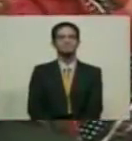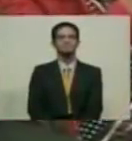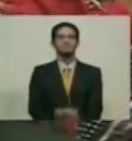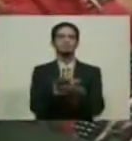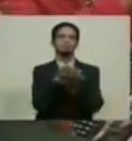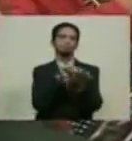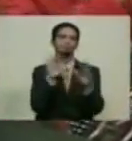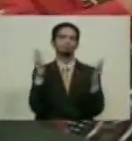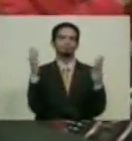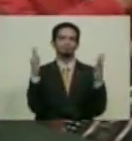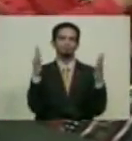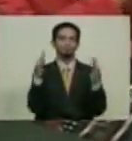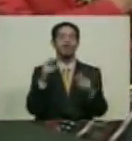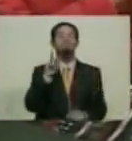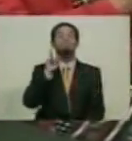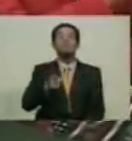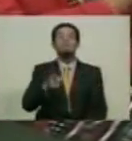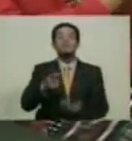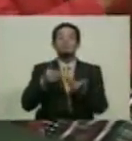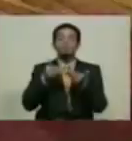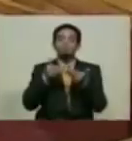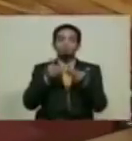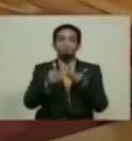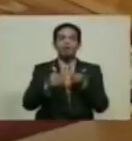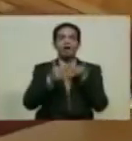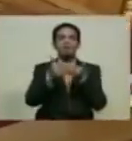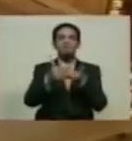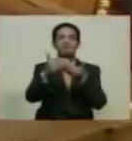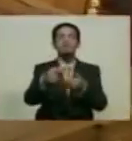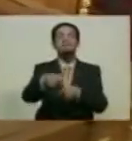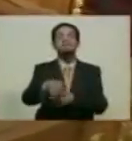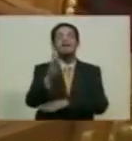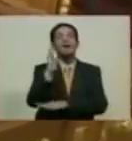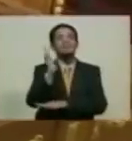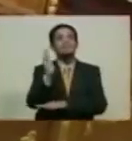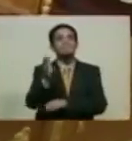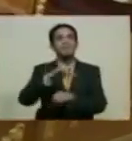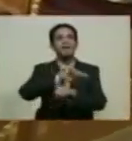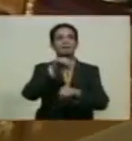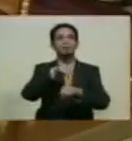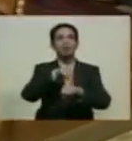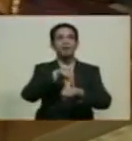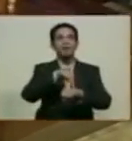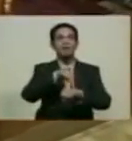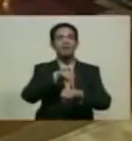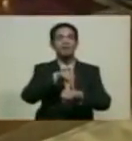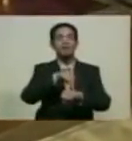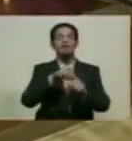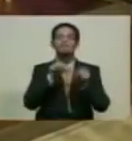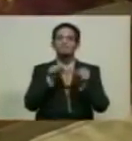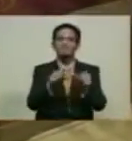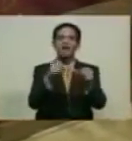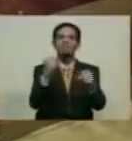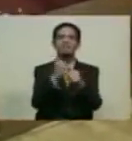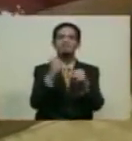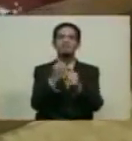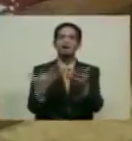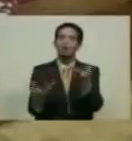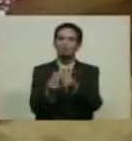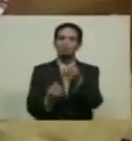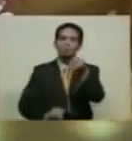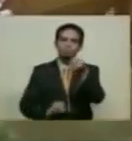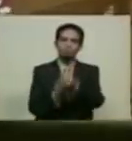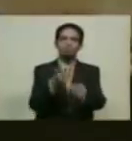Tenemos que seguir avanzando. Y esta Asamblea Nacional Constituyente a seguir trabajando con el compañero presidente Nicolás Maduro